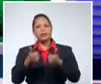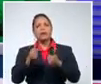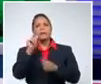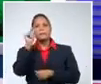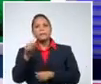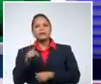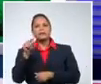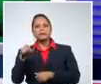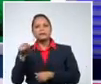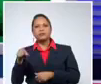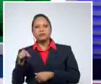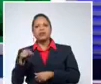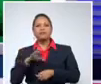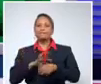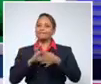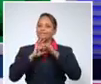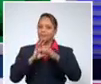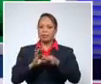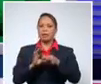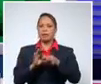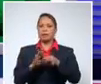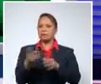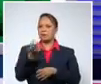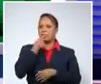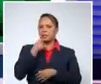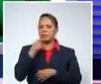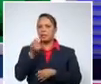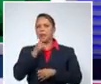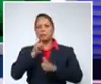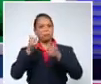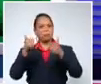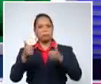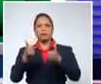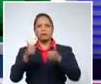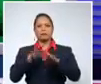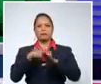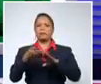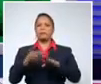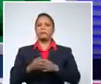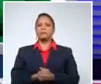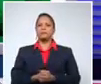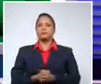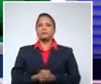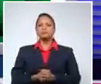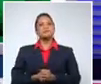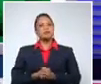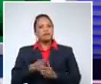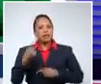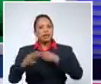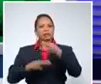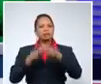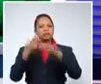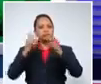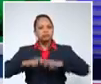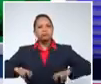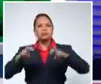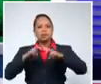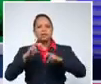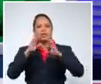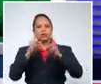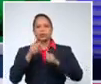están en este estado. Ese es un trabajo que se viene desarrollando y tiene resultados. Y hay interesante,